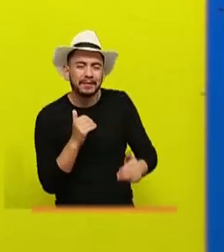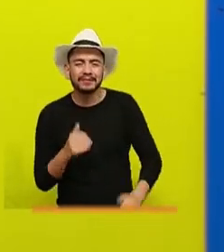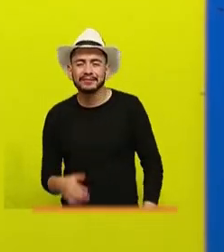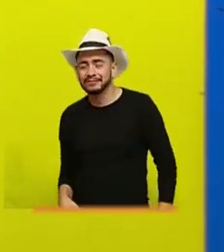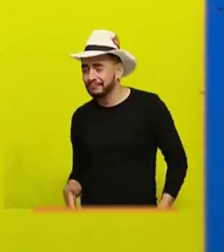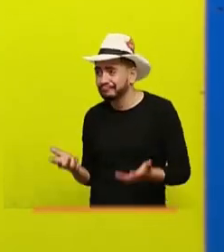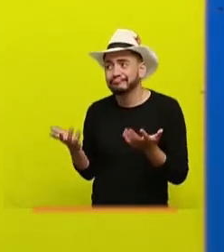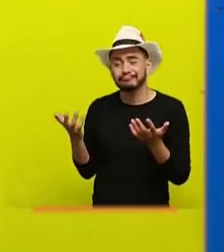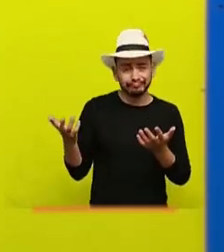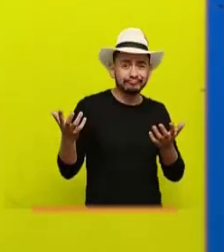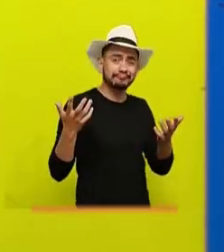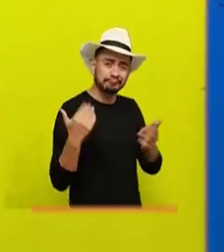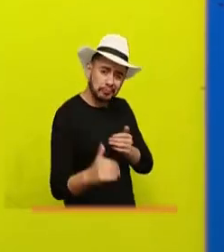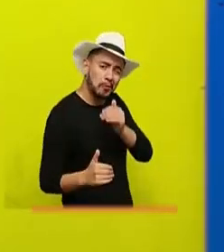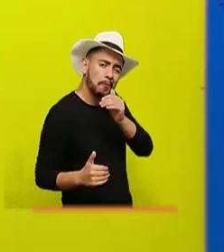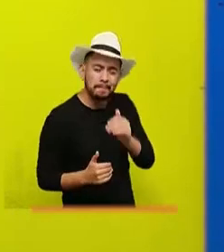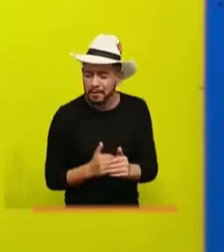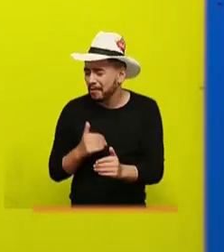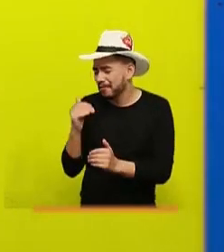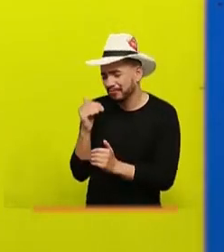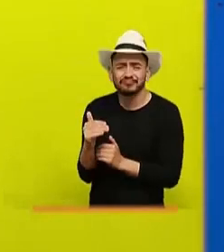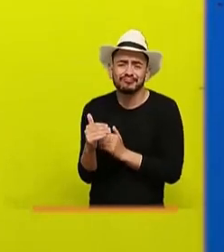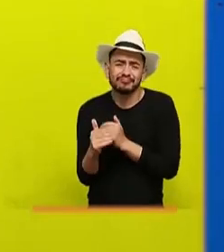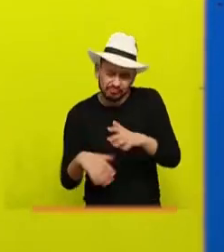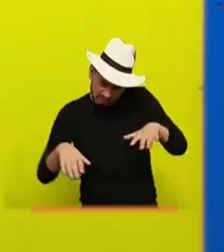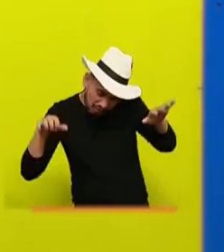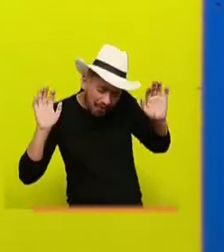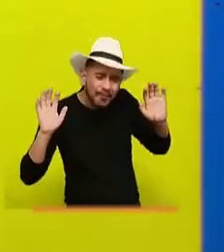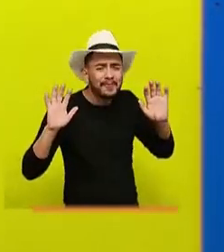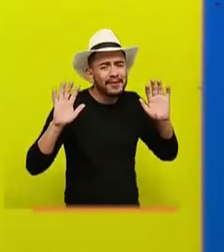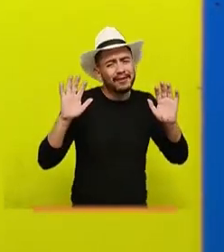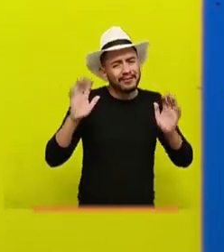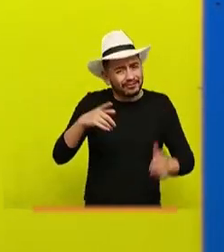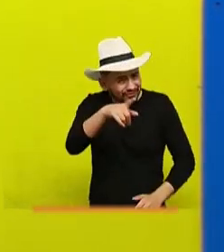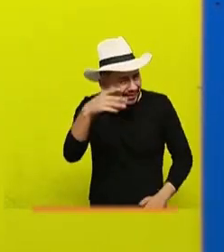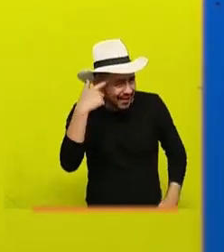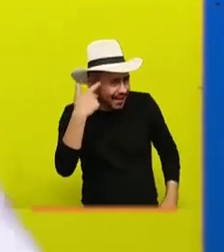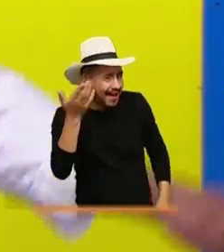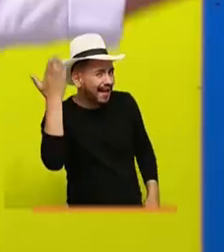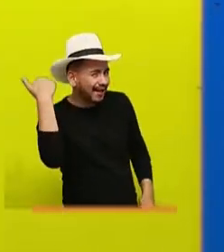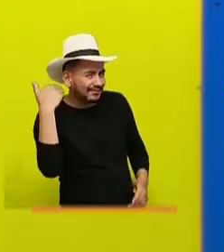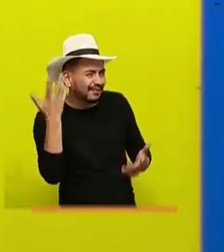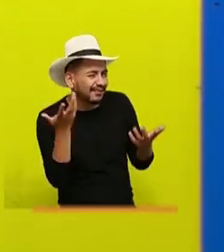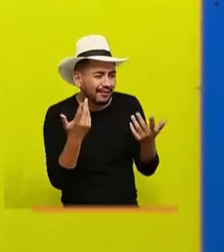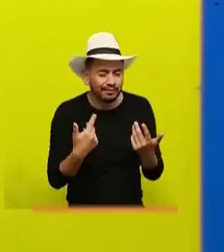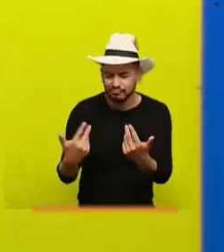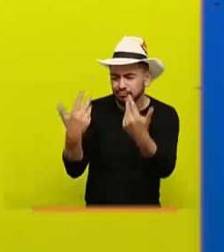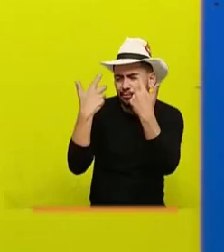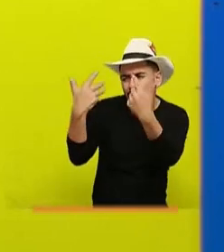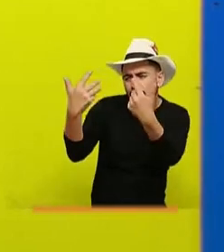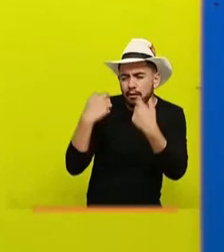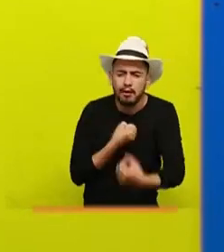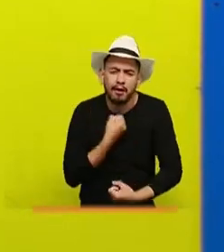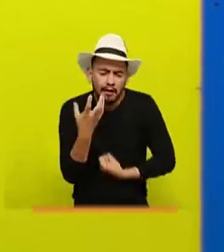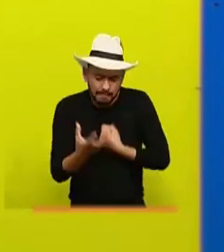de pasos, Aldo, ¿recordás que ayer vos me enseñaste a trobar en